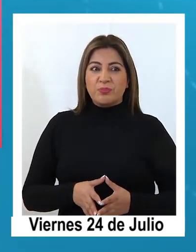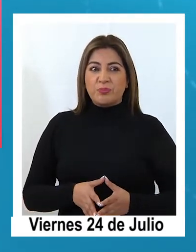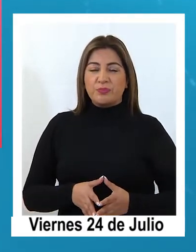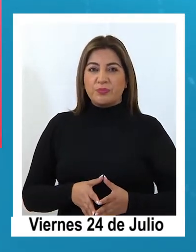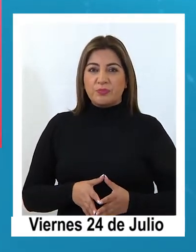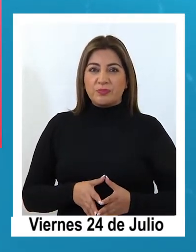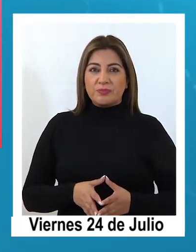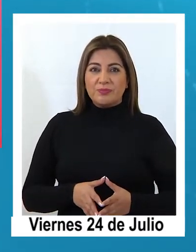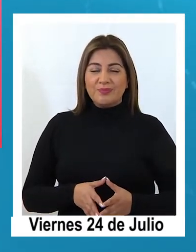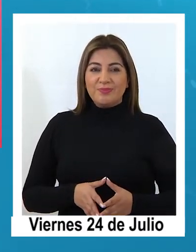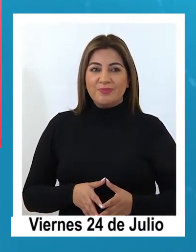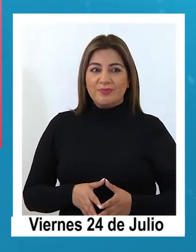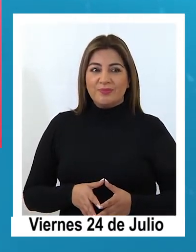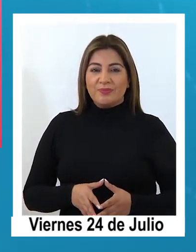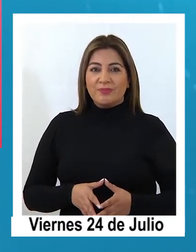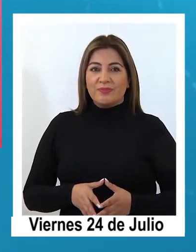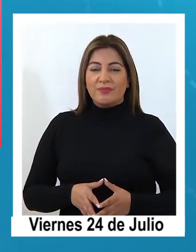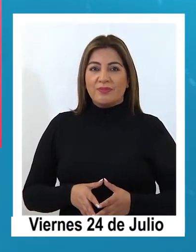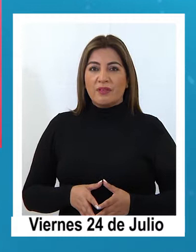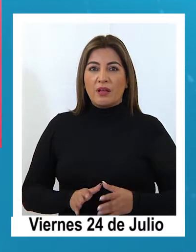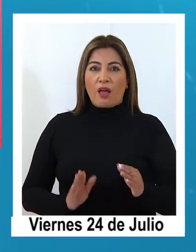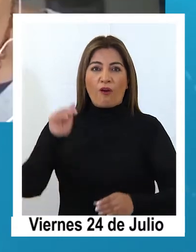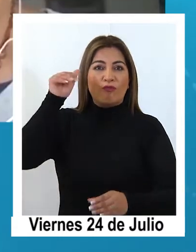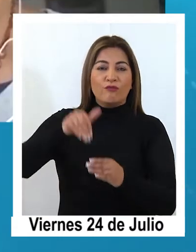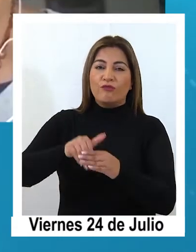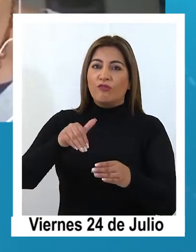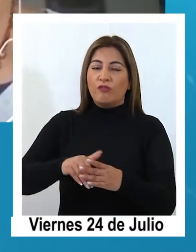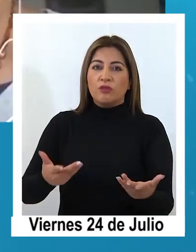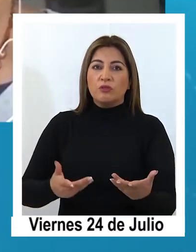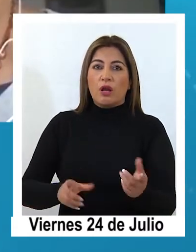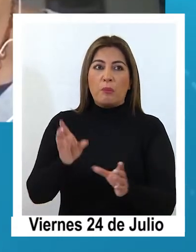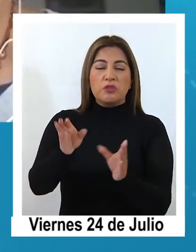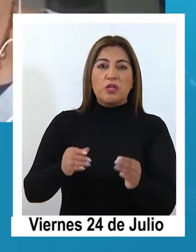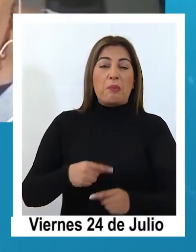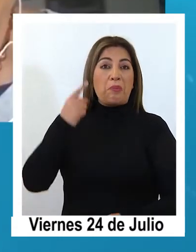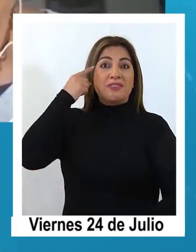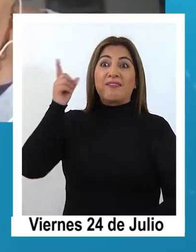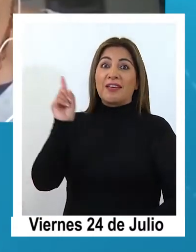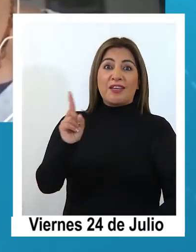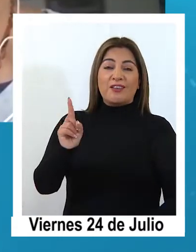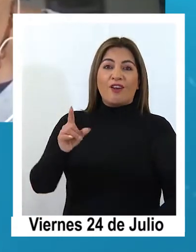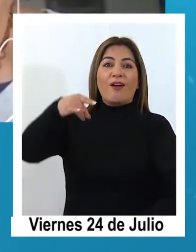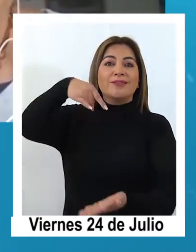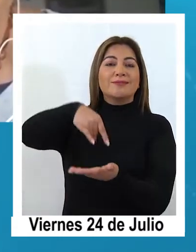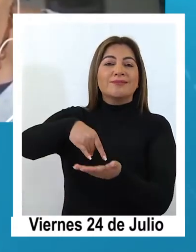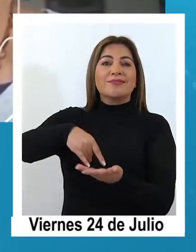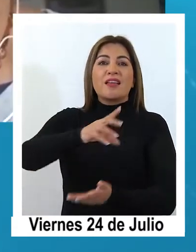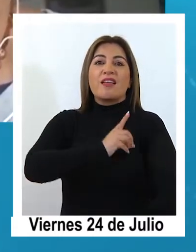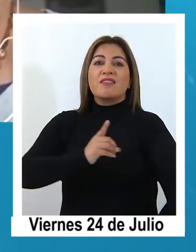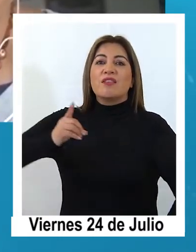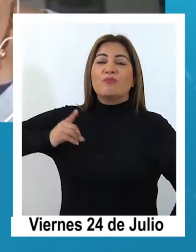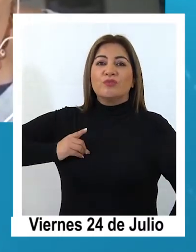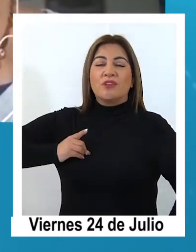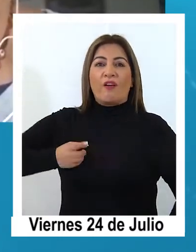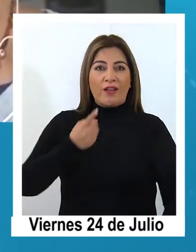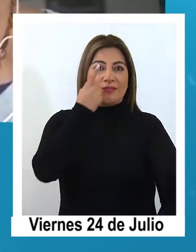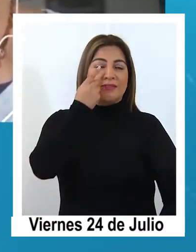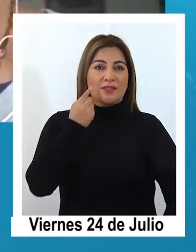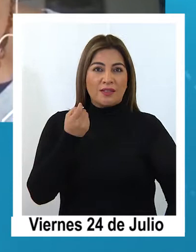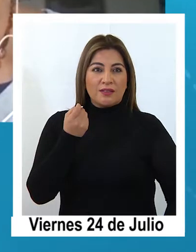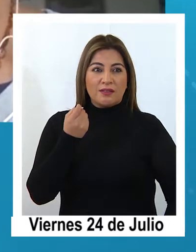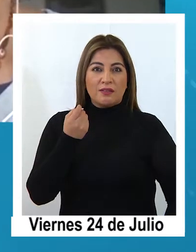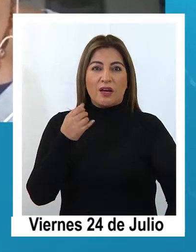quórum realmente impensado en la Cámara de Diputados el día